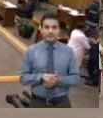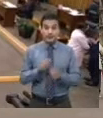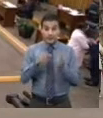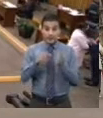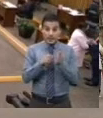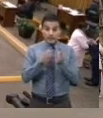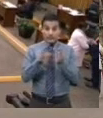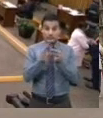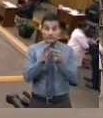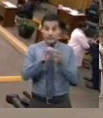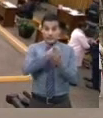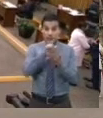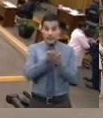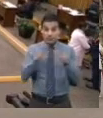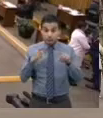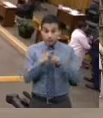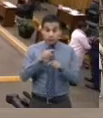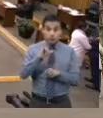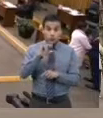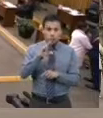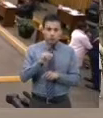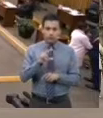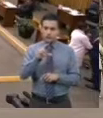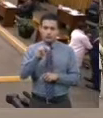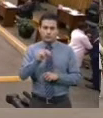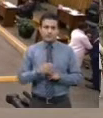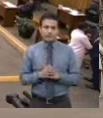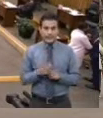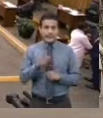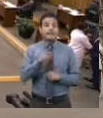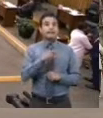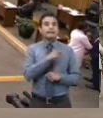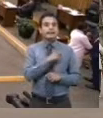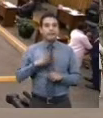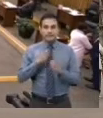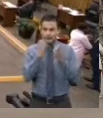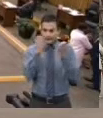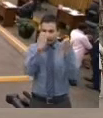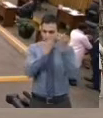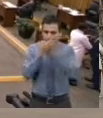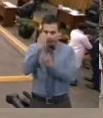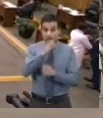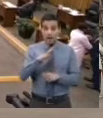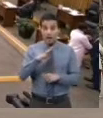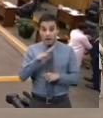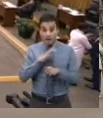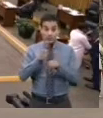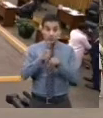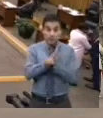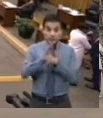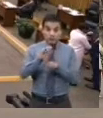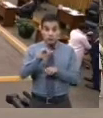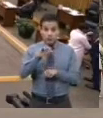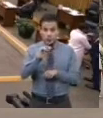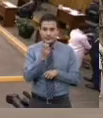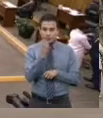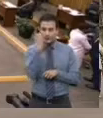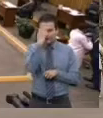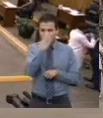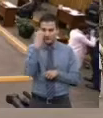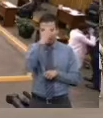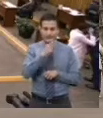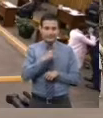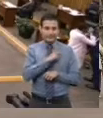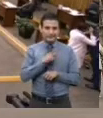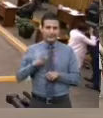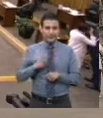o ilícita. Se tiene que juzgar si se obtuvo una ventaja o no indebida, pero la misma, de manera forzosa, se tendría